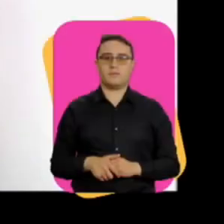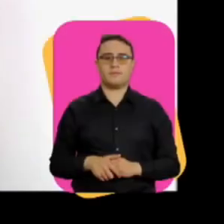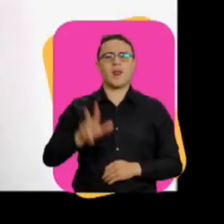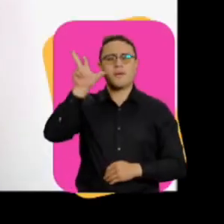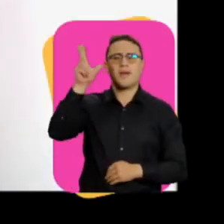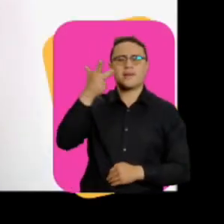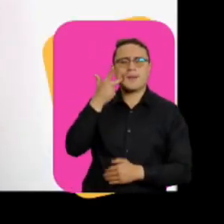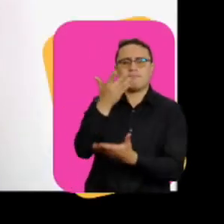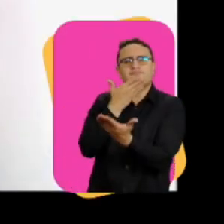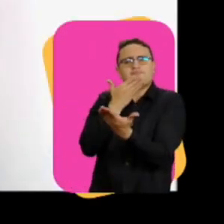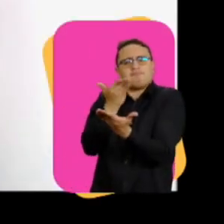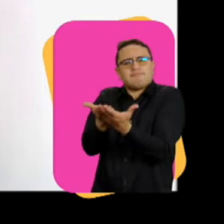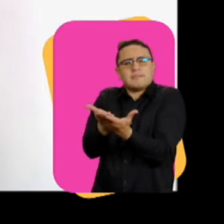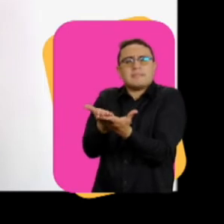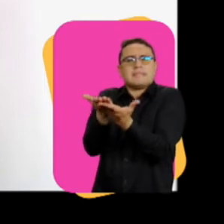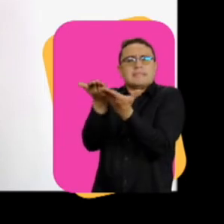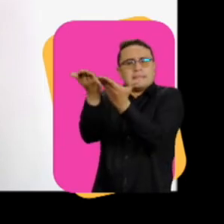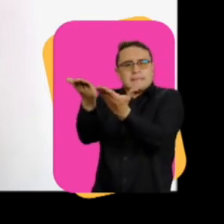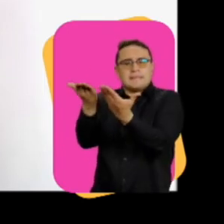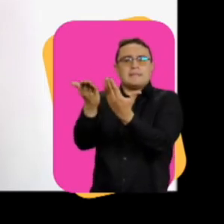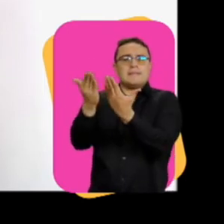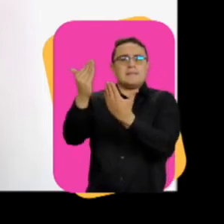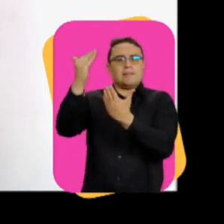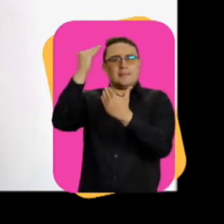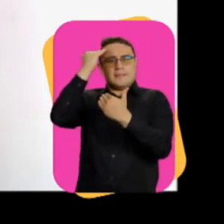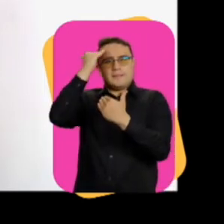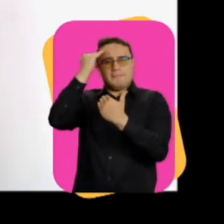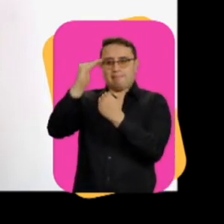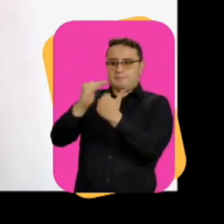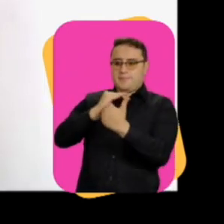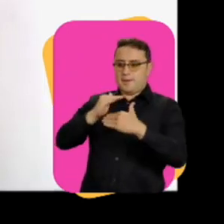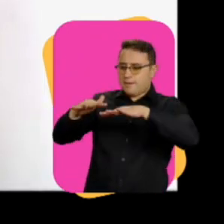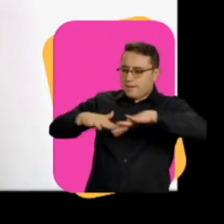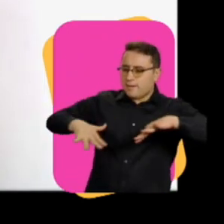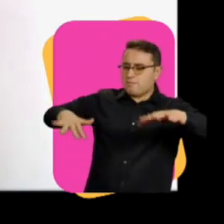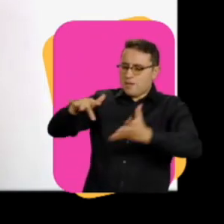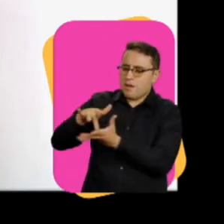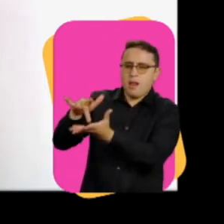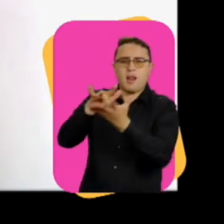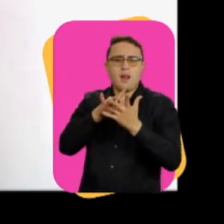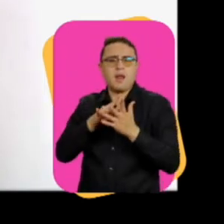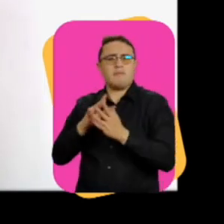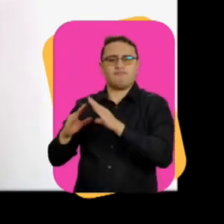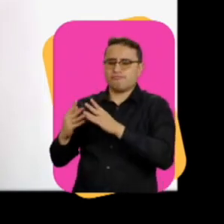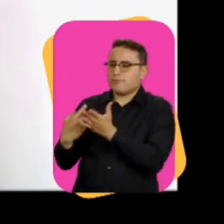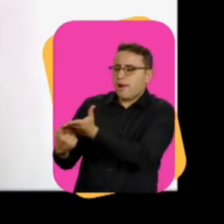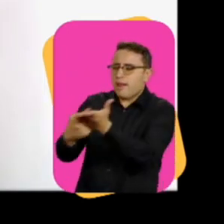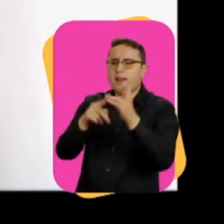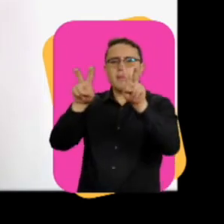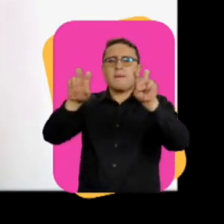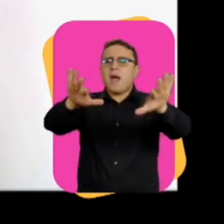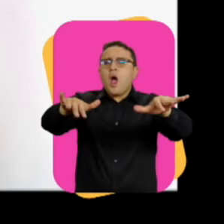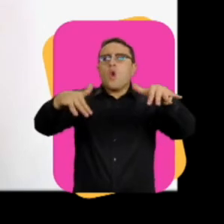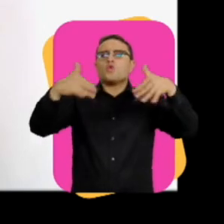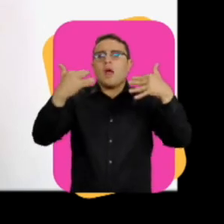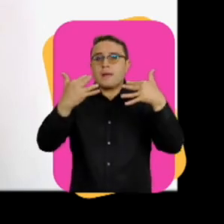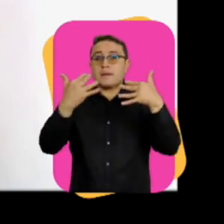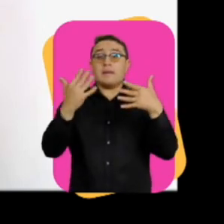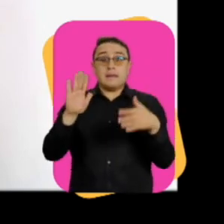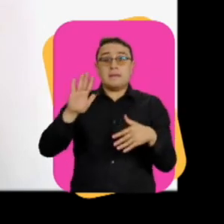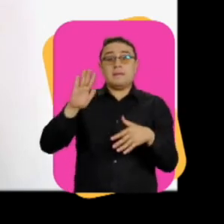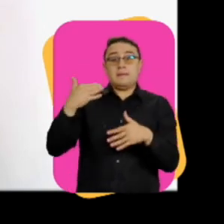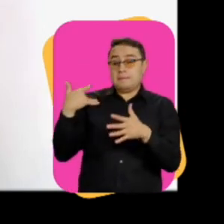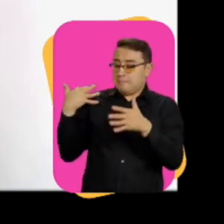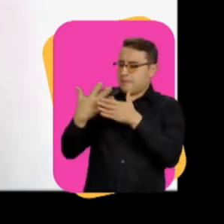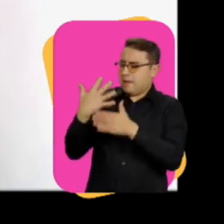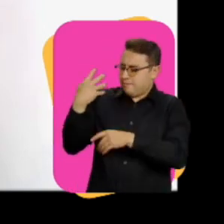Cristian, pues muchísimas gracias. Me encanta hablar de las audiencias digitales del canal. Me encanta que revisemos un poco lo que